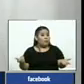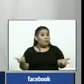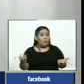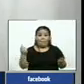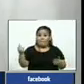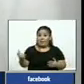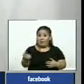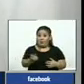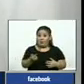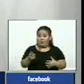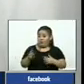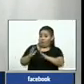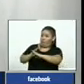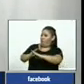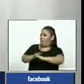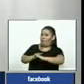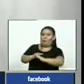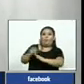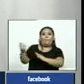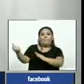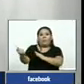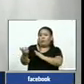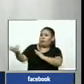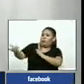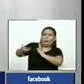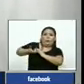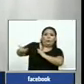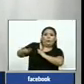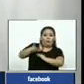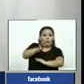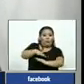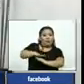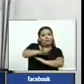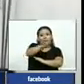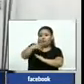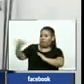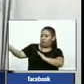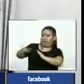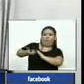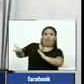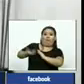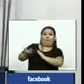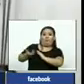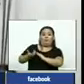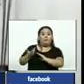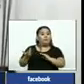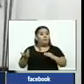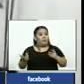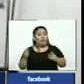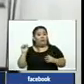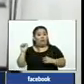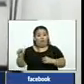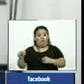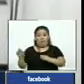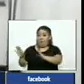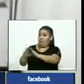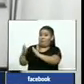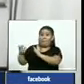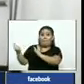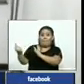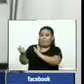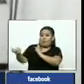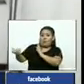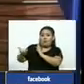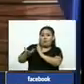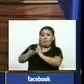gente ingresó a la terminal del Aeropuerto Internacional del Alto, ellos accedieron a